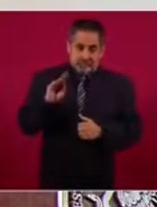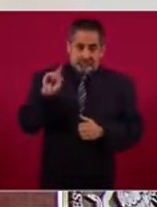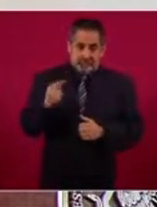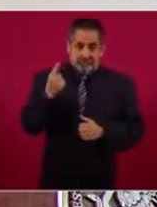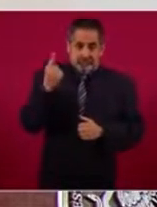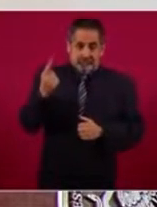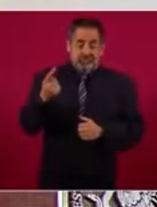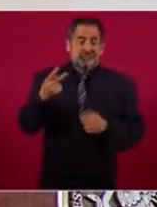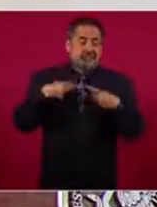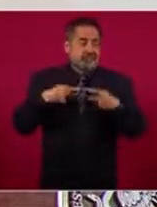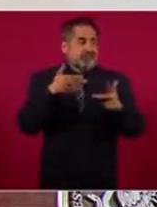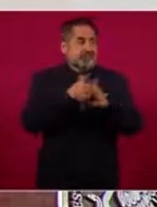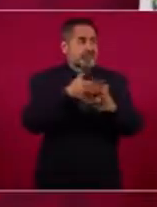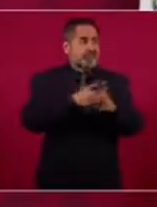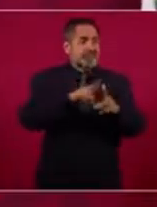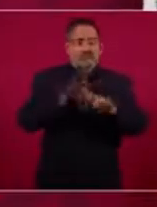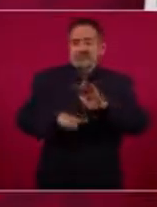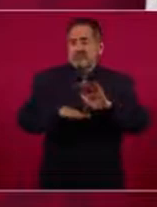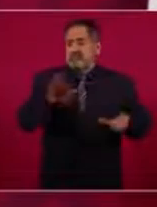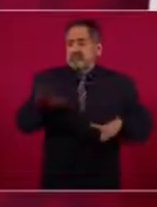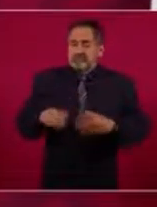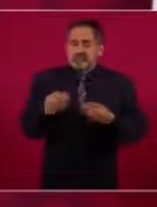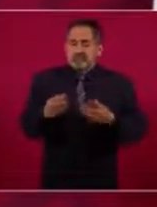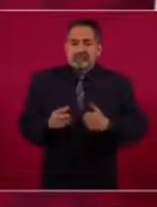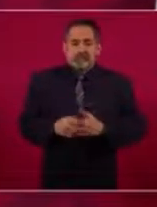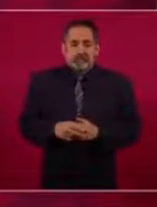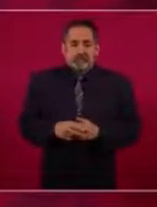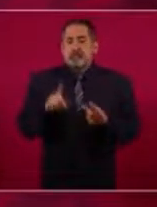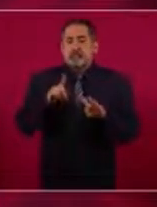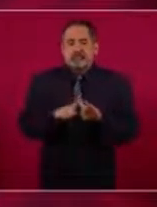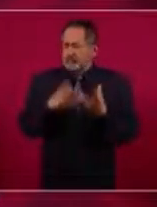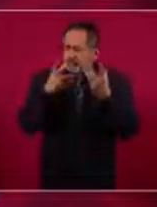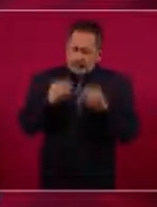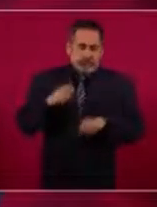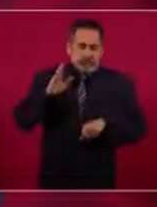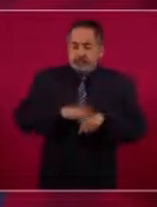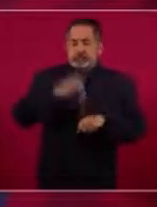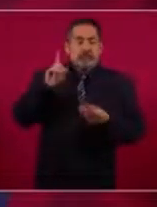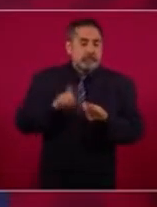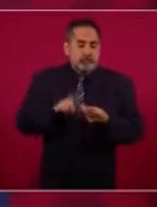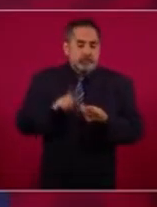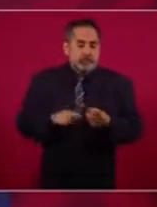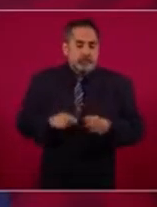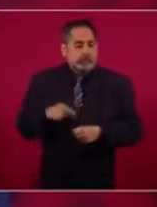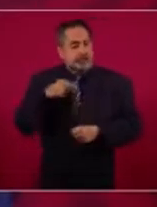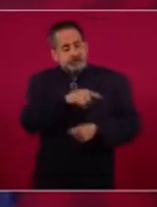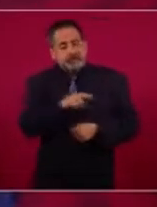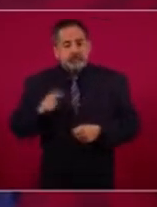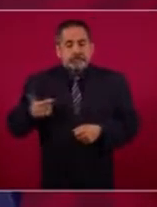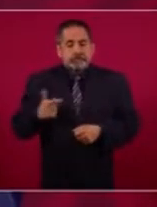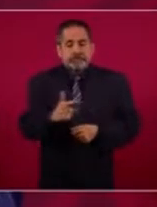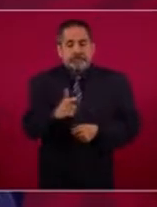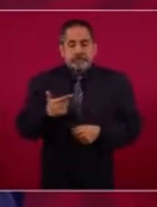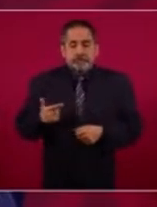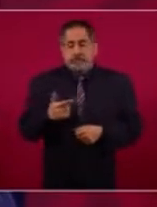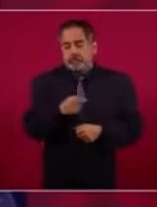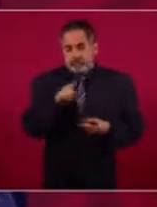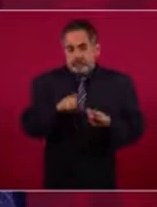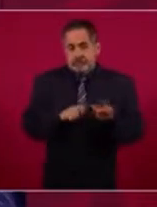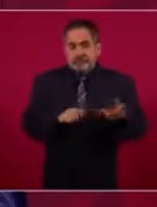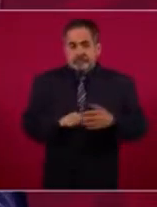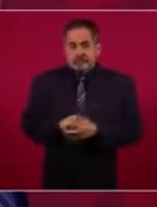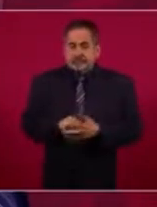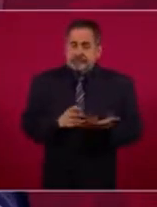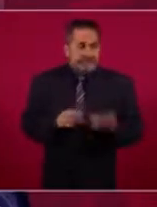homicidios. Pero ¿saben dónde hubieron más? En Guanajuato, para